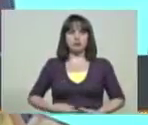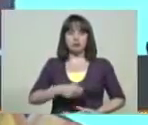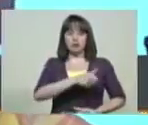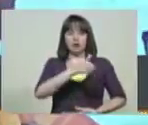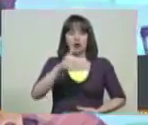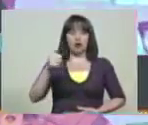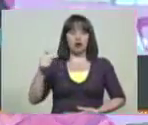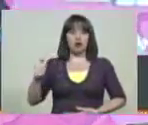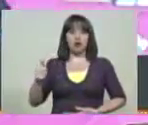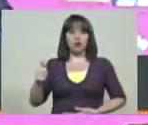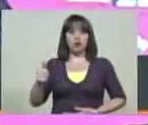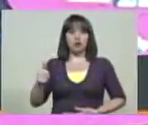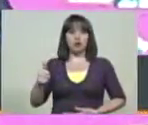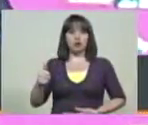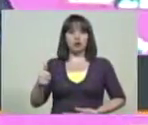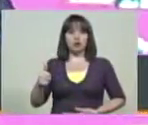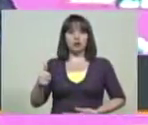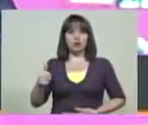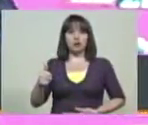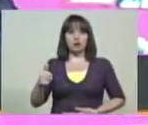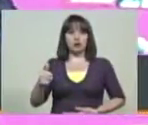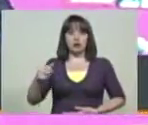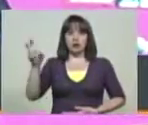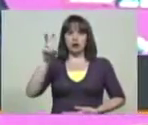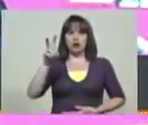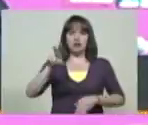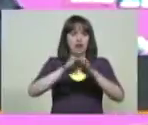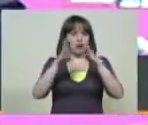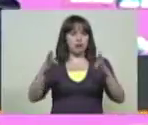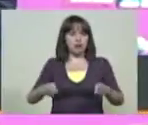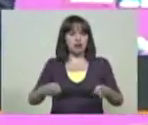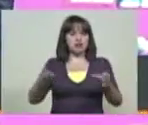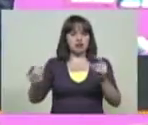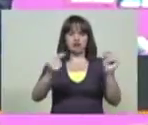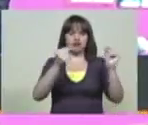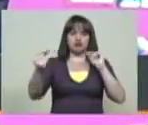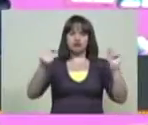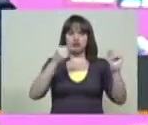de las mesas y temas de trabajo